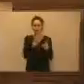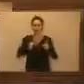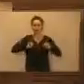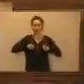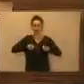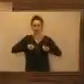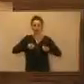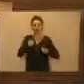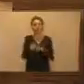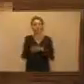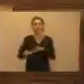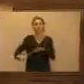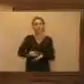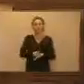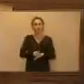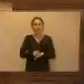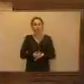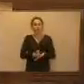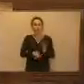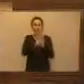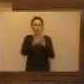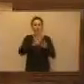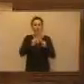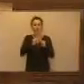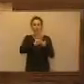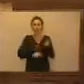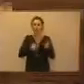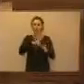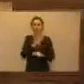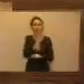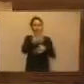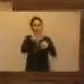y presente propuestas de ley para endurecer esos regímenes de incompatibilidades que nosotros, por supuesto, apoyaremos.